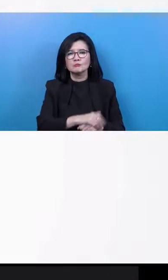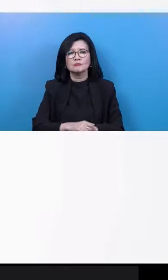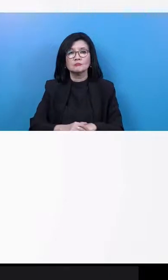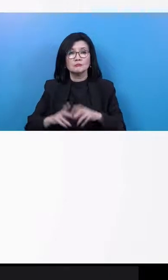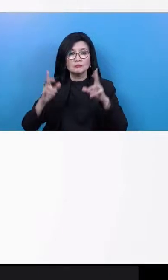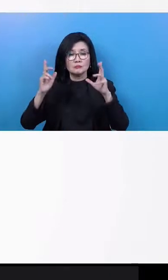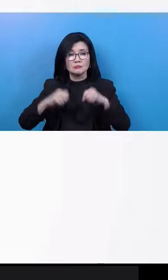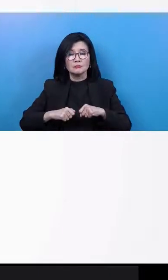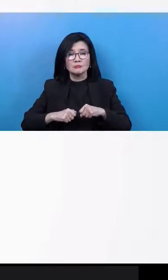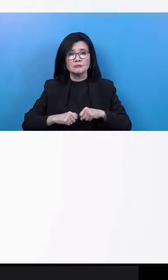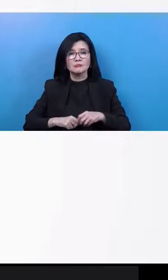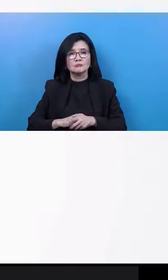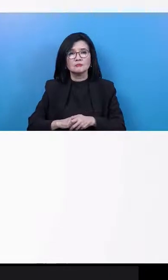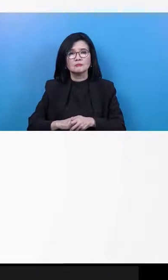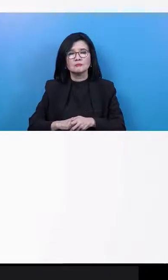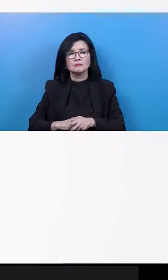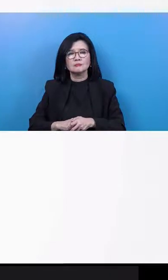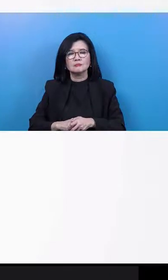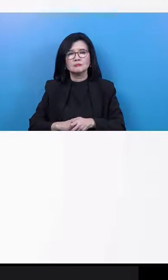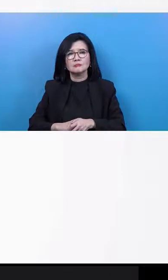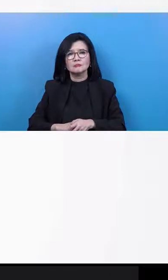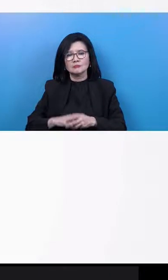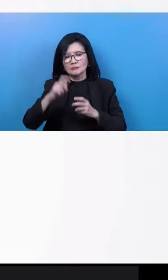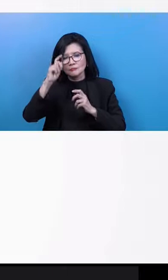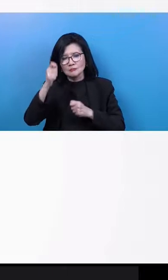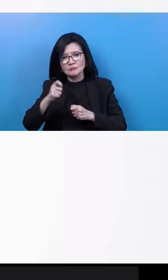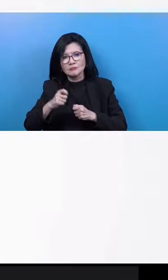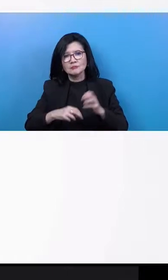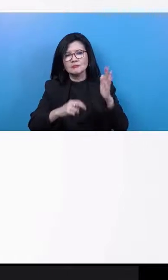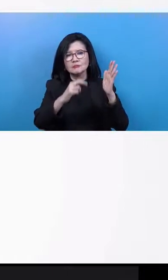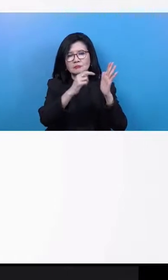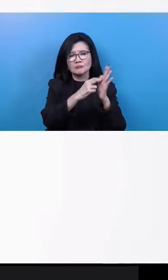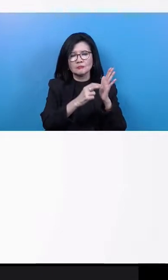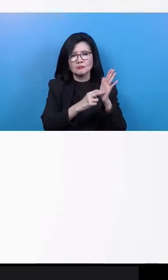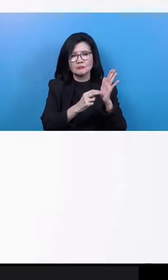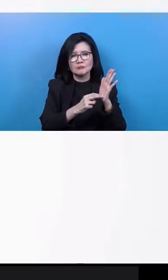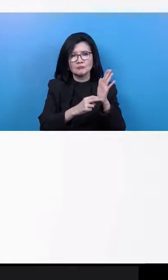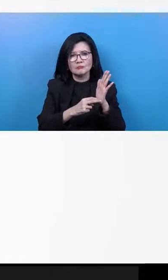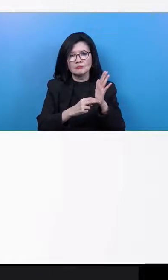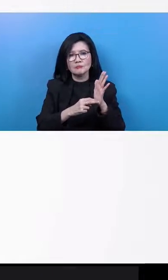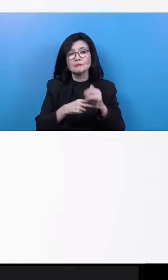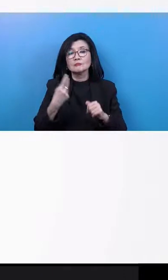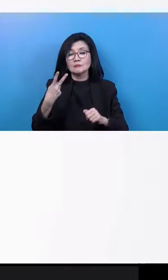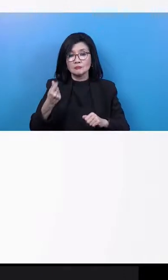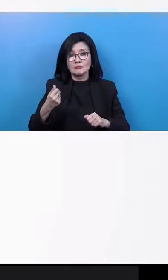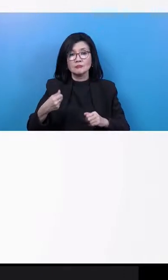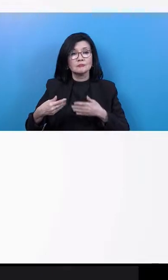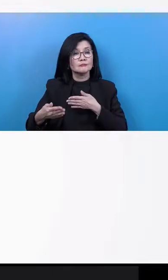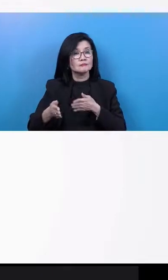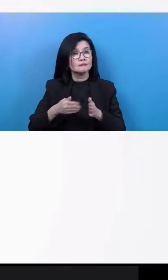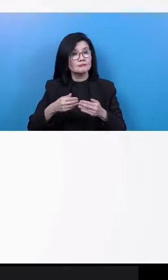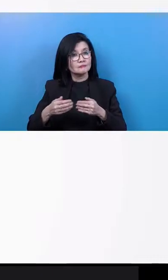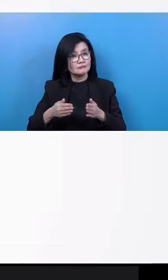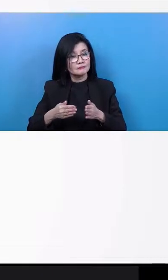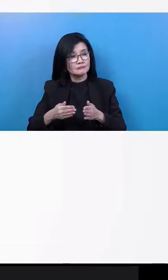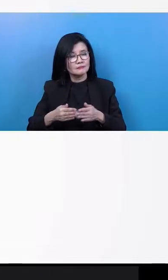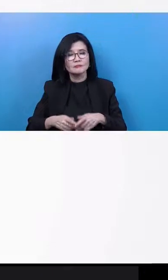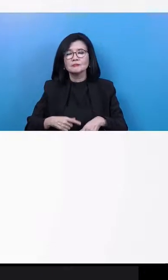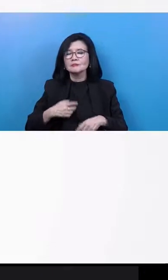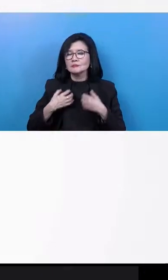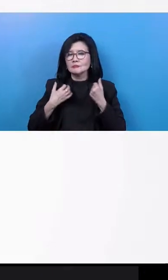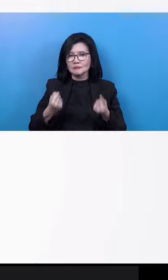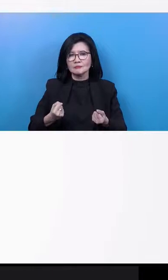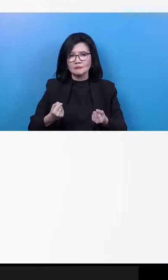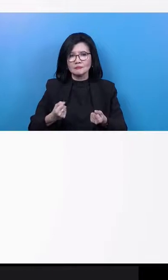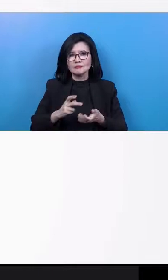a facilitar un crédito a las MIPYMES y al sector agropecuario. En quinto lugar está una